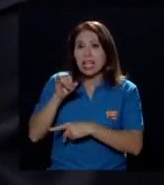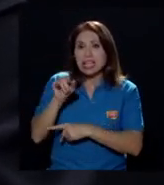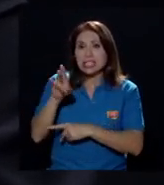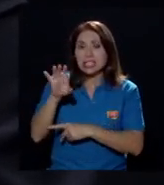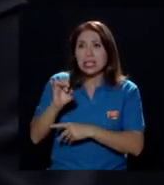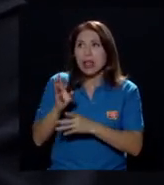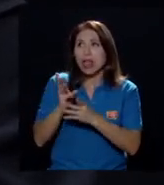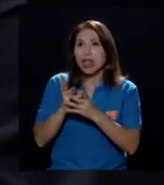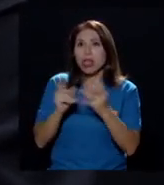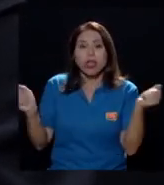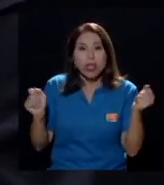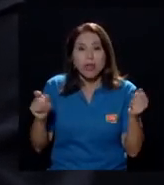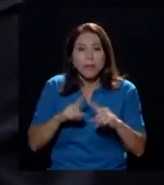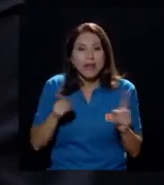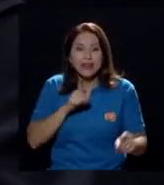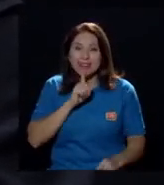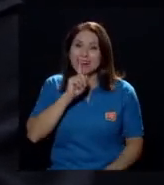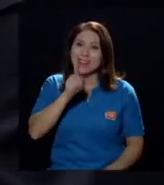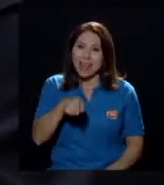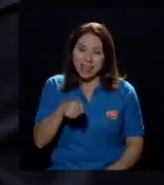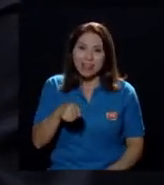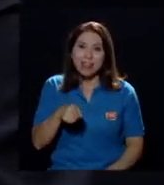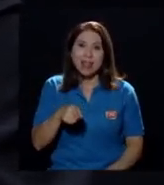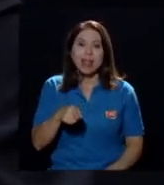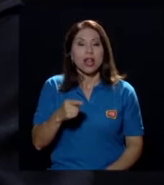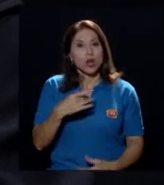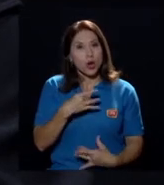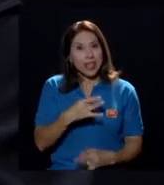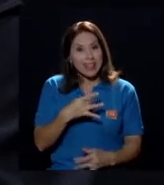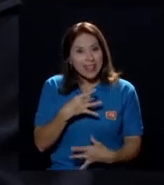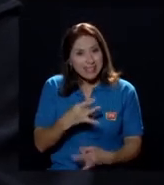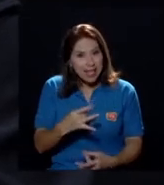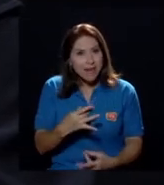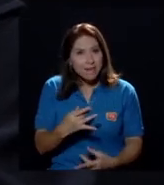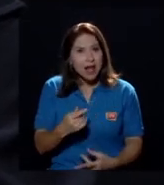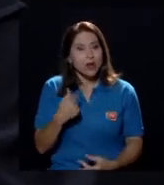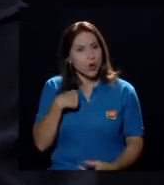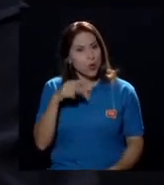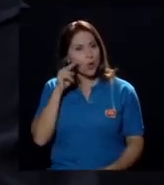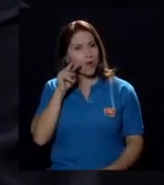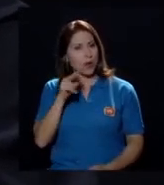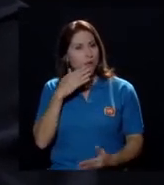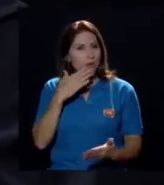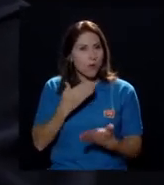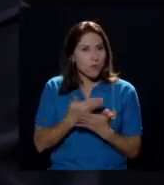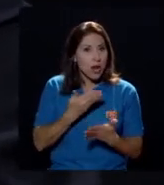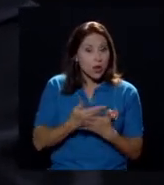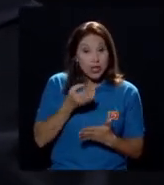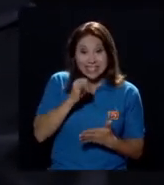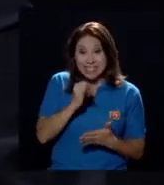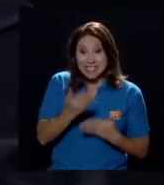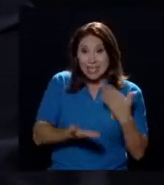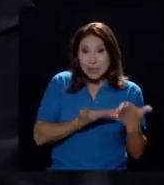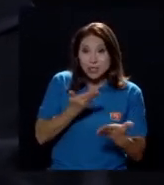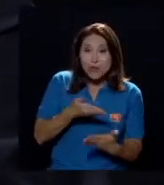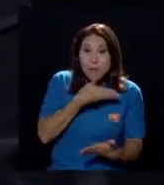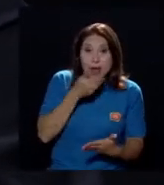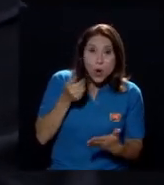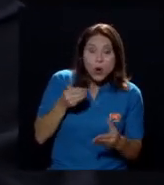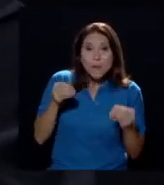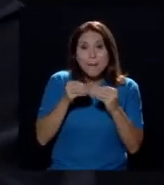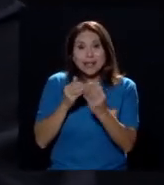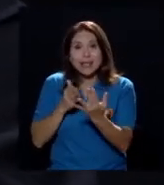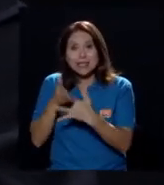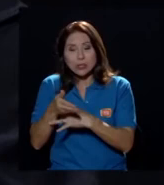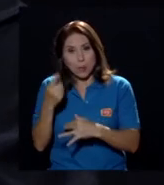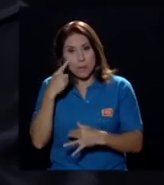lo que interesaba, lo que uno valora si fue buena, es si el servicio es mejor y de mayor acceso. Fíjese que por línea